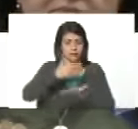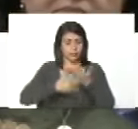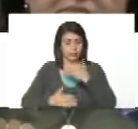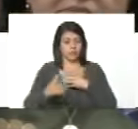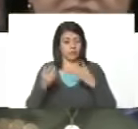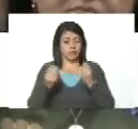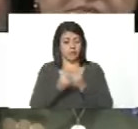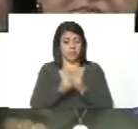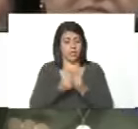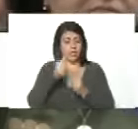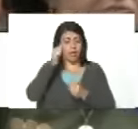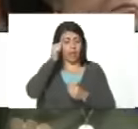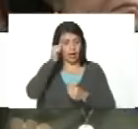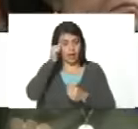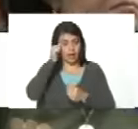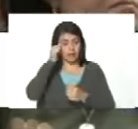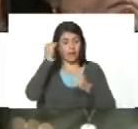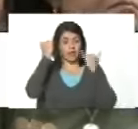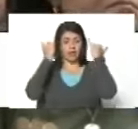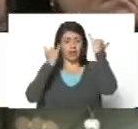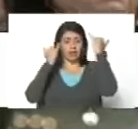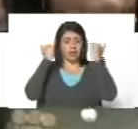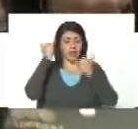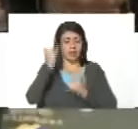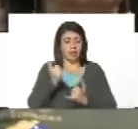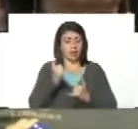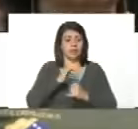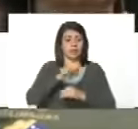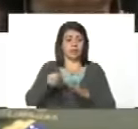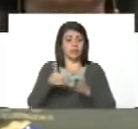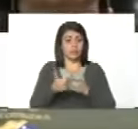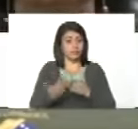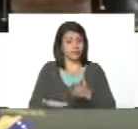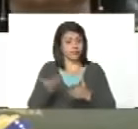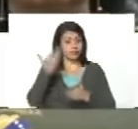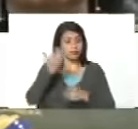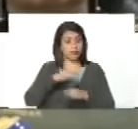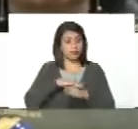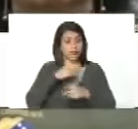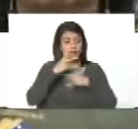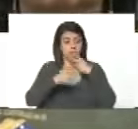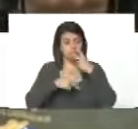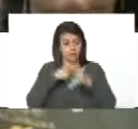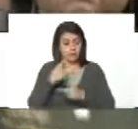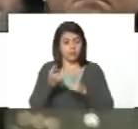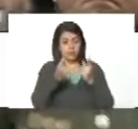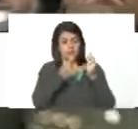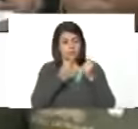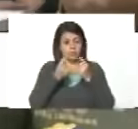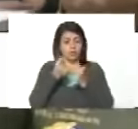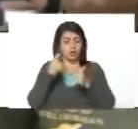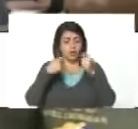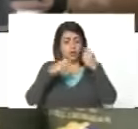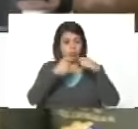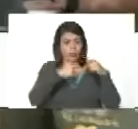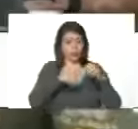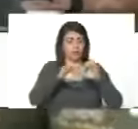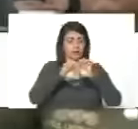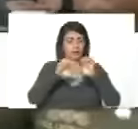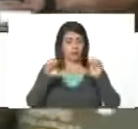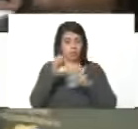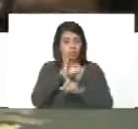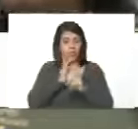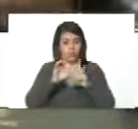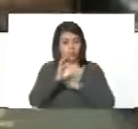con el sudeste asiático, que es una iniciativa que abarca áreas fundamentales como la política, la economía, el comercio, la educación,